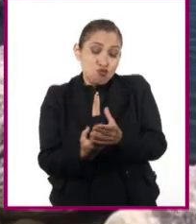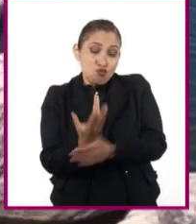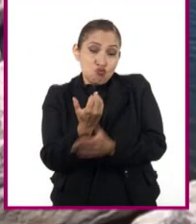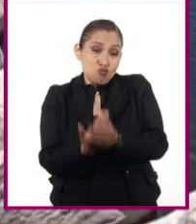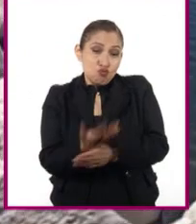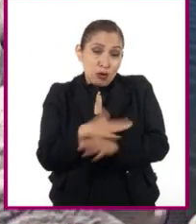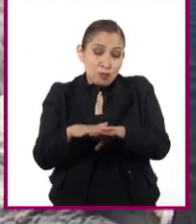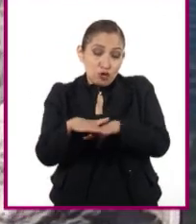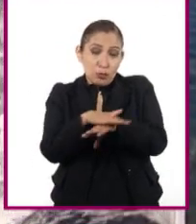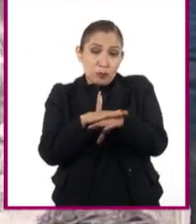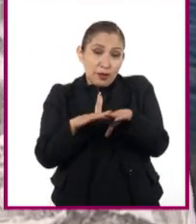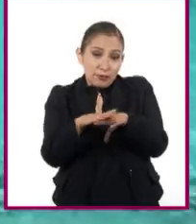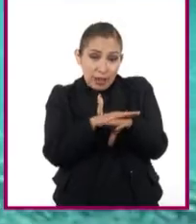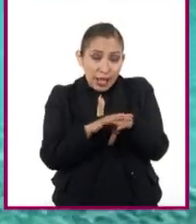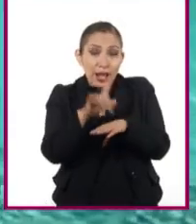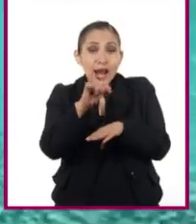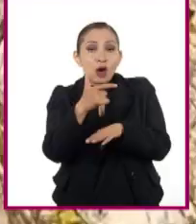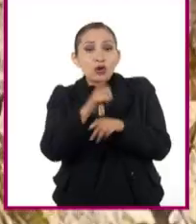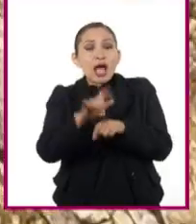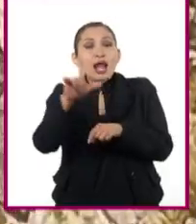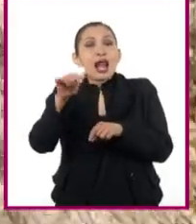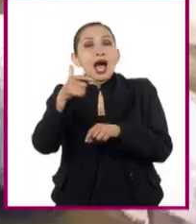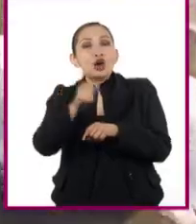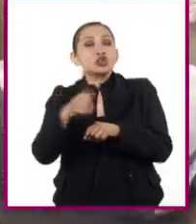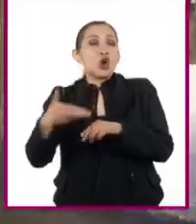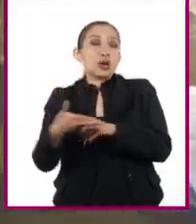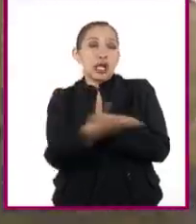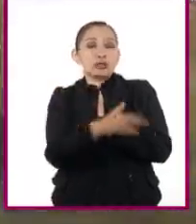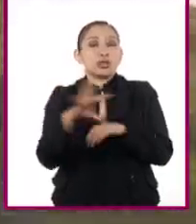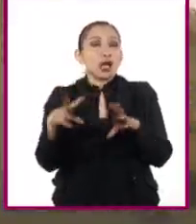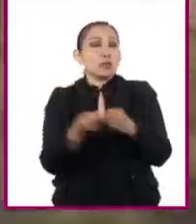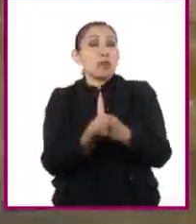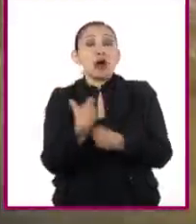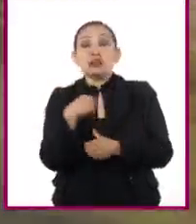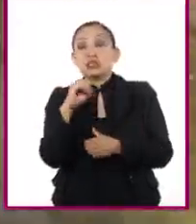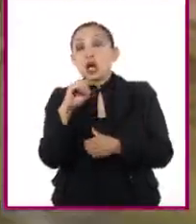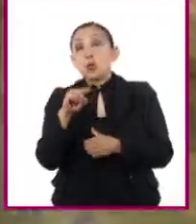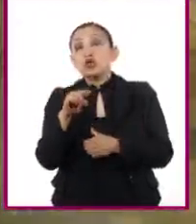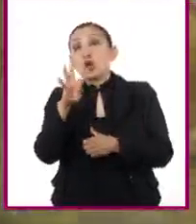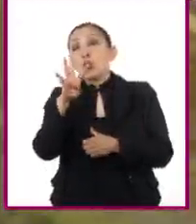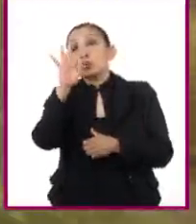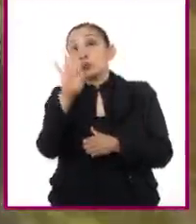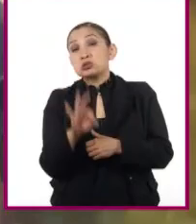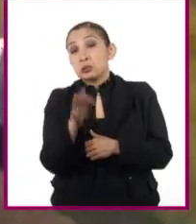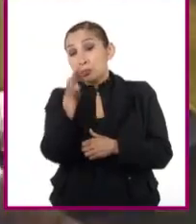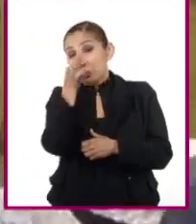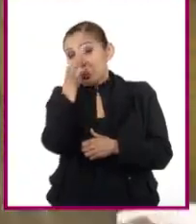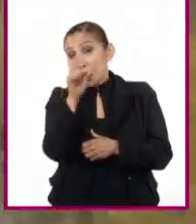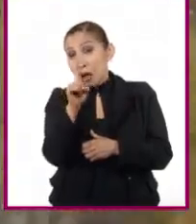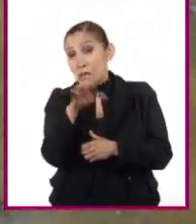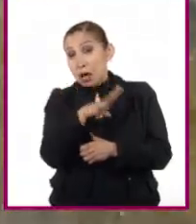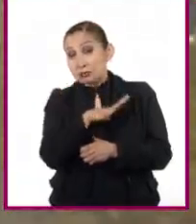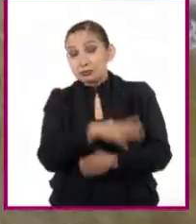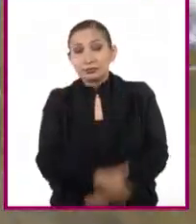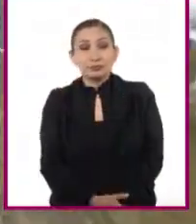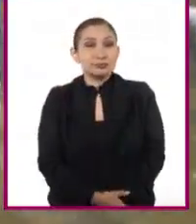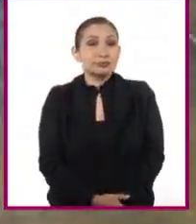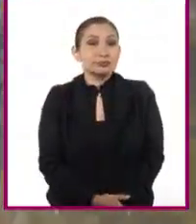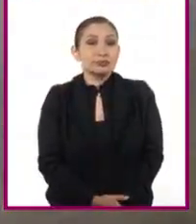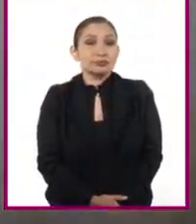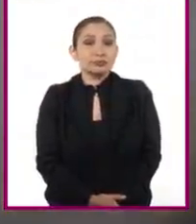cuerpos hídricos superficiales, lagunas, lagos y ríos, que equivalen a solo 0.4% del agua corriente.